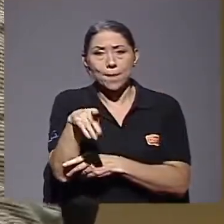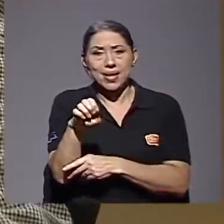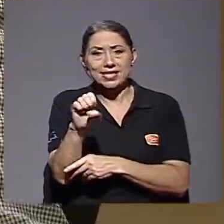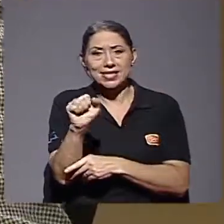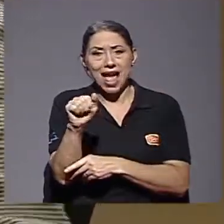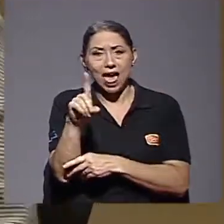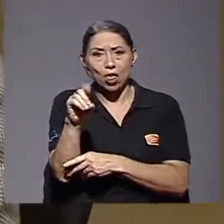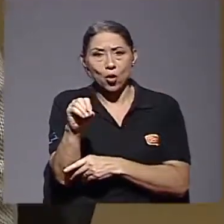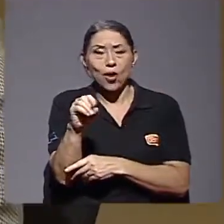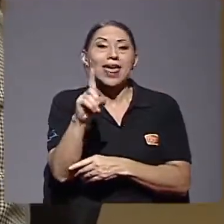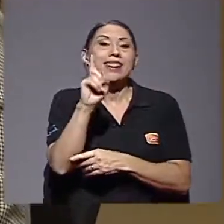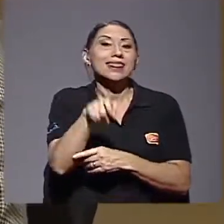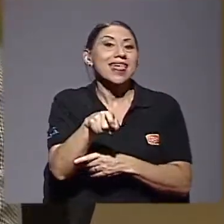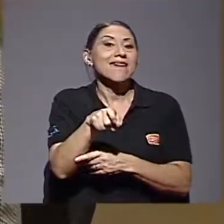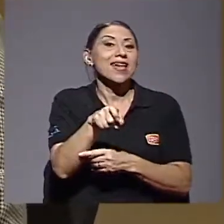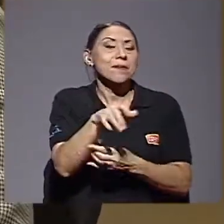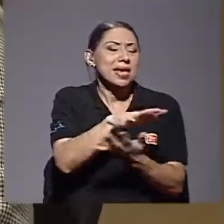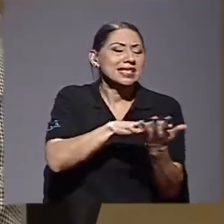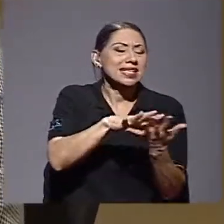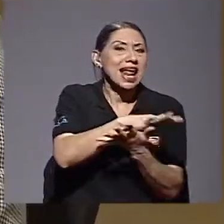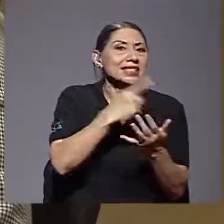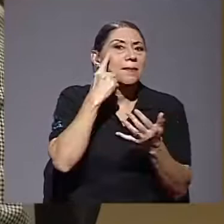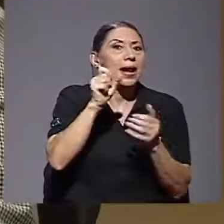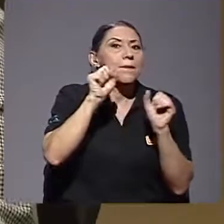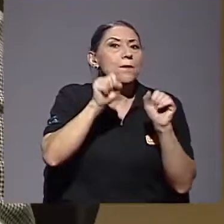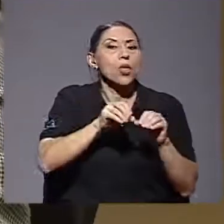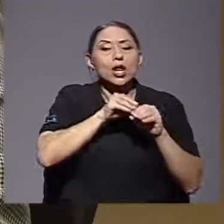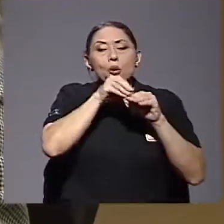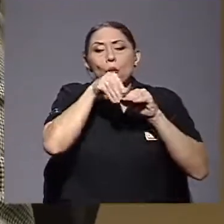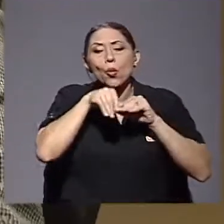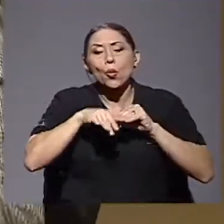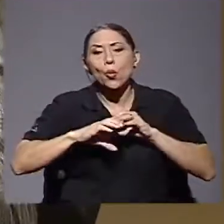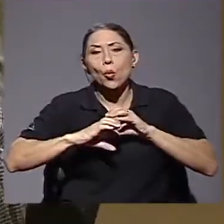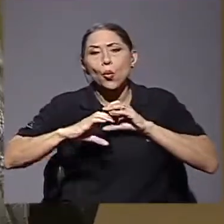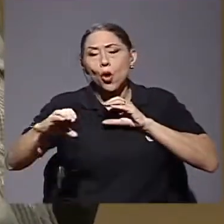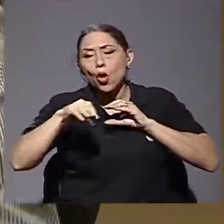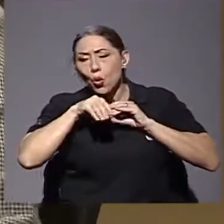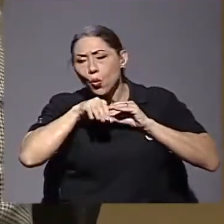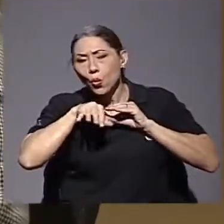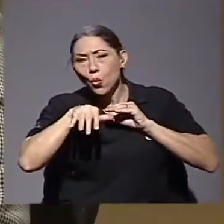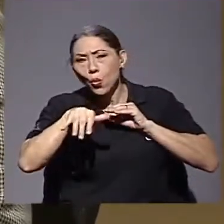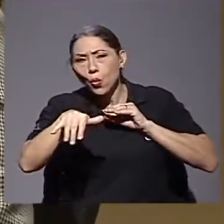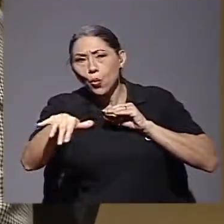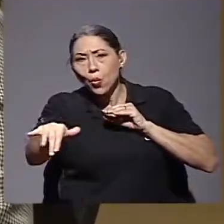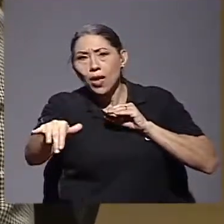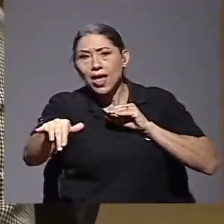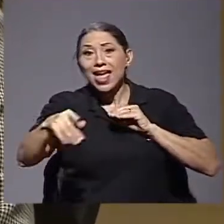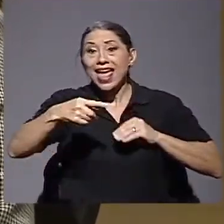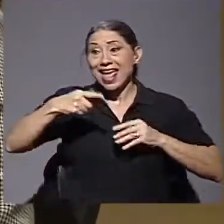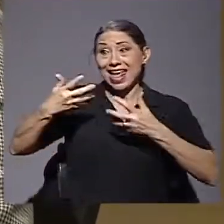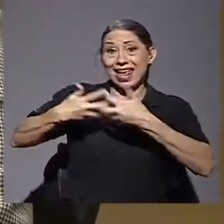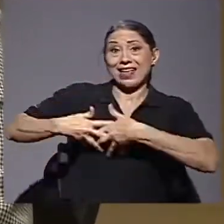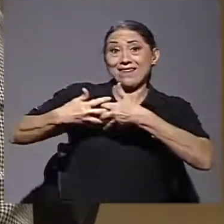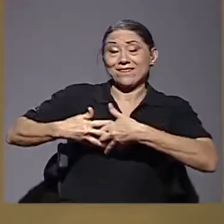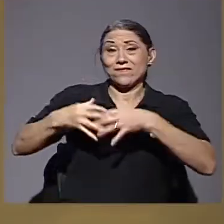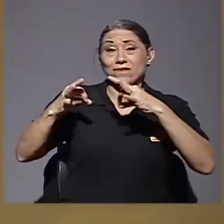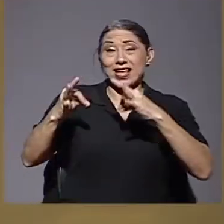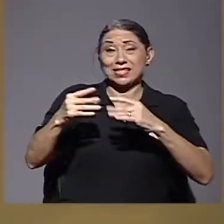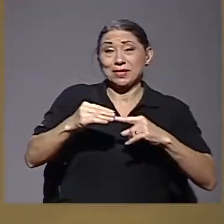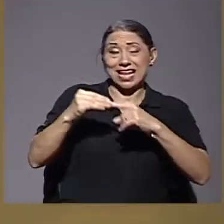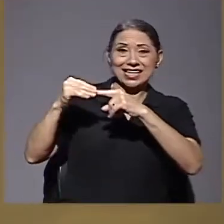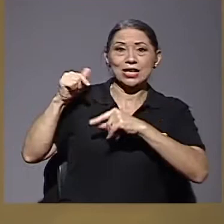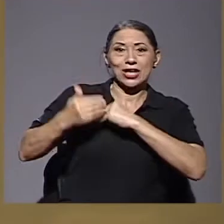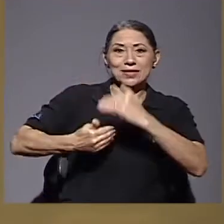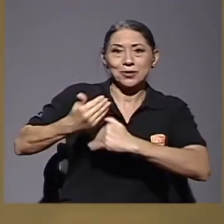poder transportar por tuberías ese producto. Sí. Y se procesa en unas refinerías muy especializadas. Bueno, sobre ese tema de